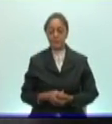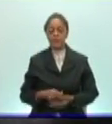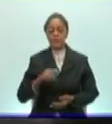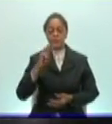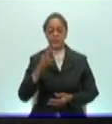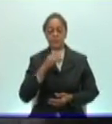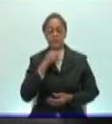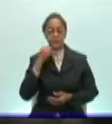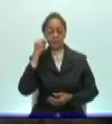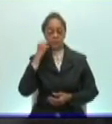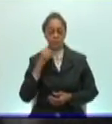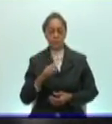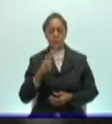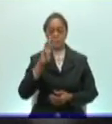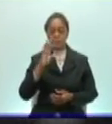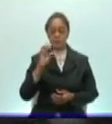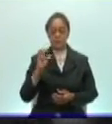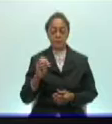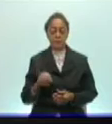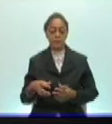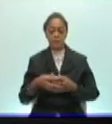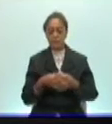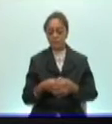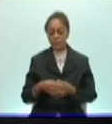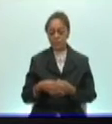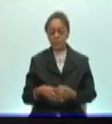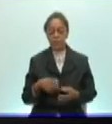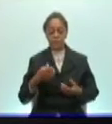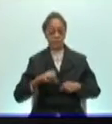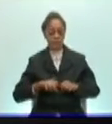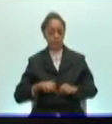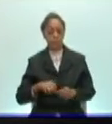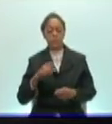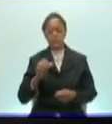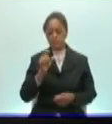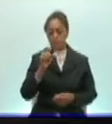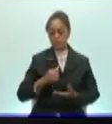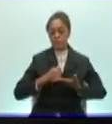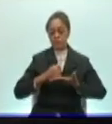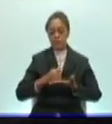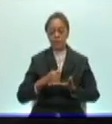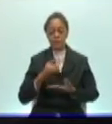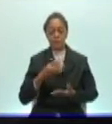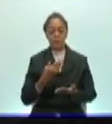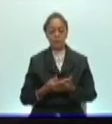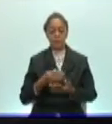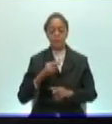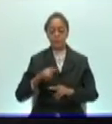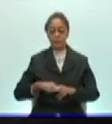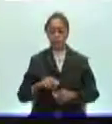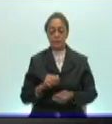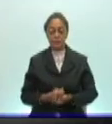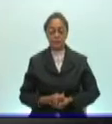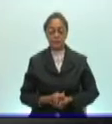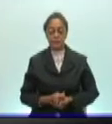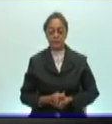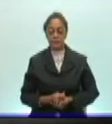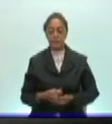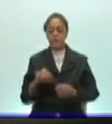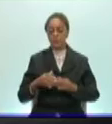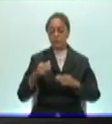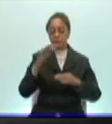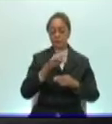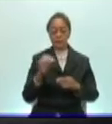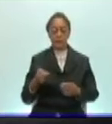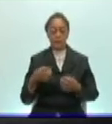enero, más de 300 norteamericanos, entre diplomáticos y personal de apoyo, parten de La Habana. En la embajada cubana